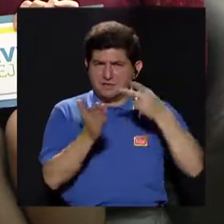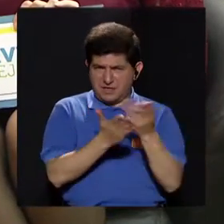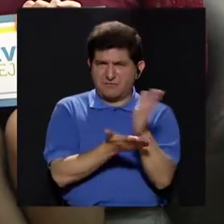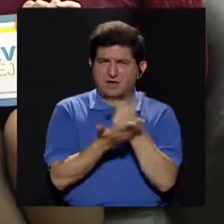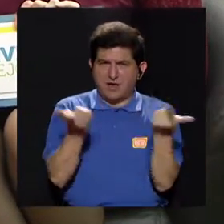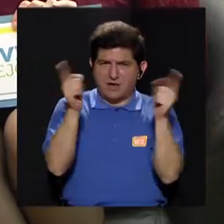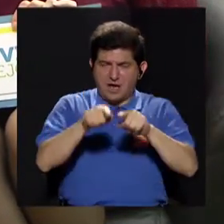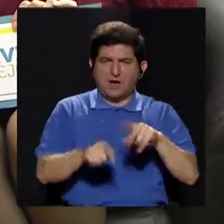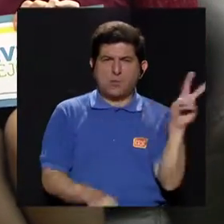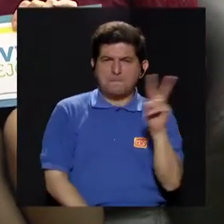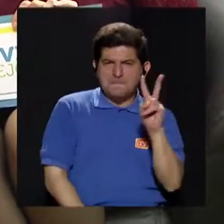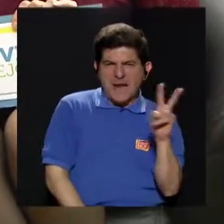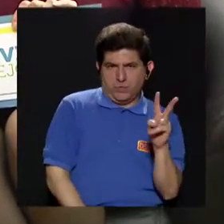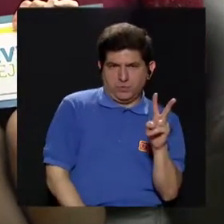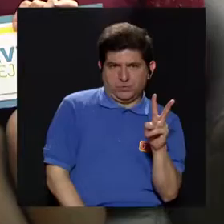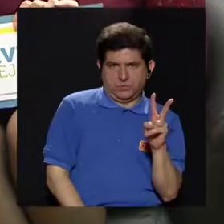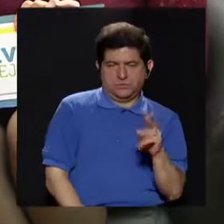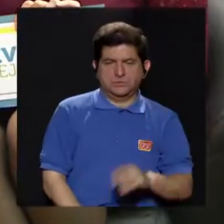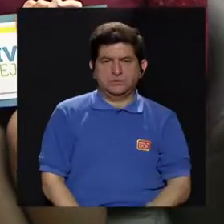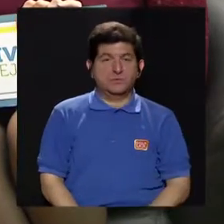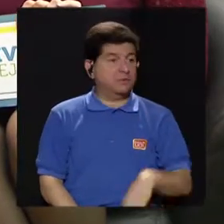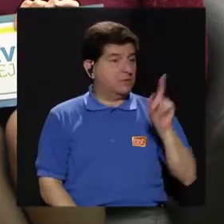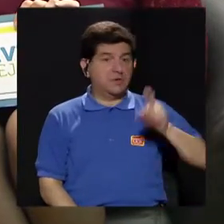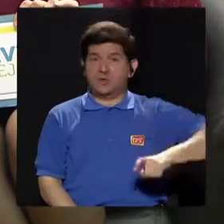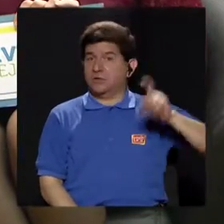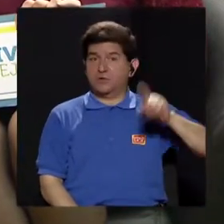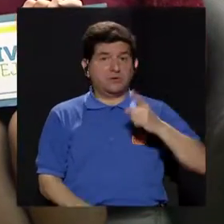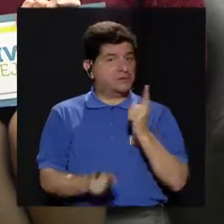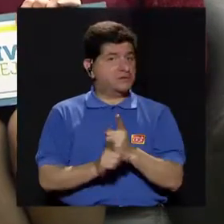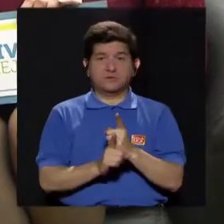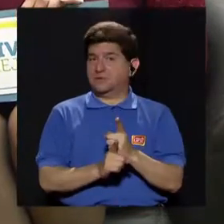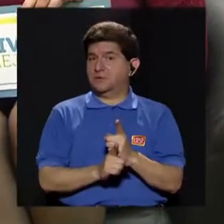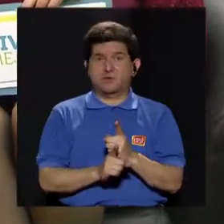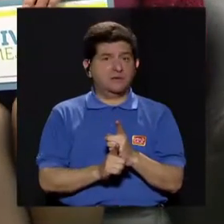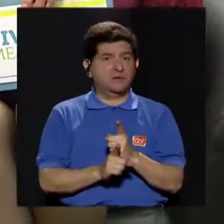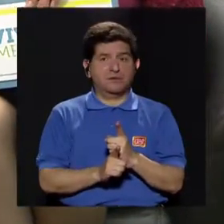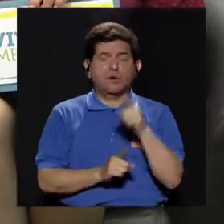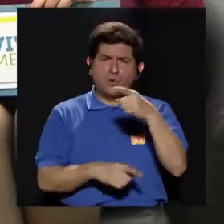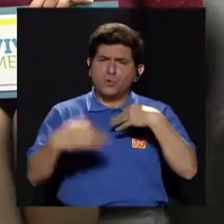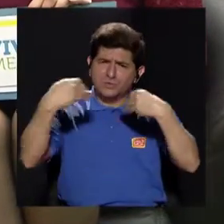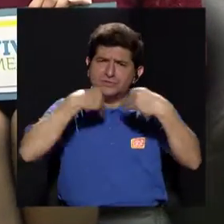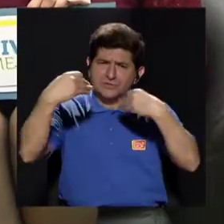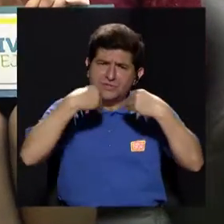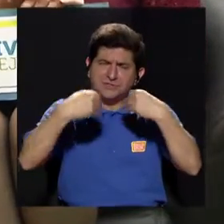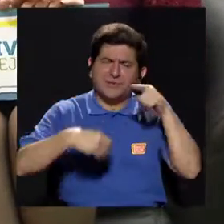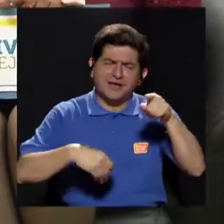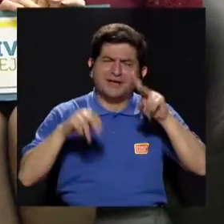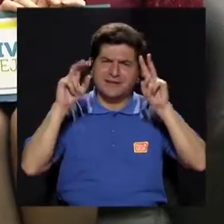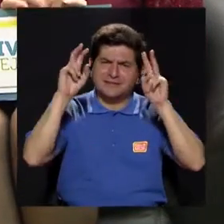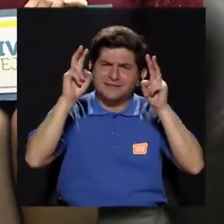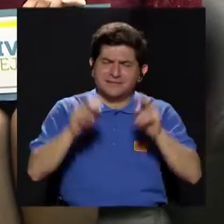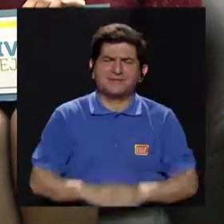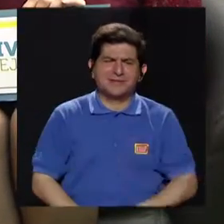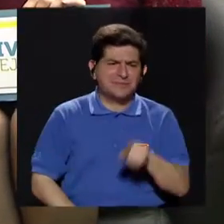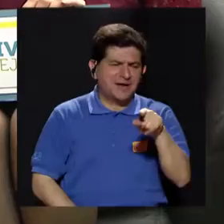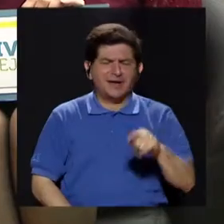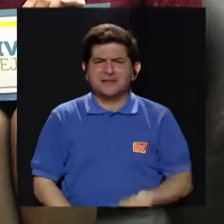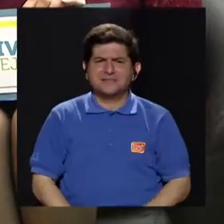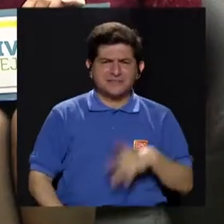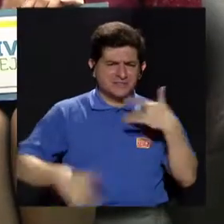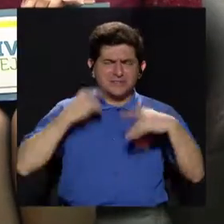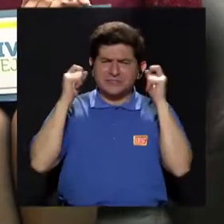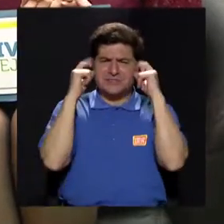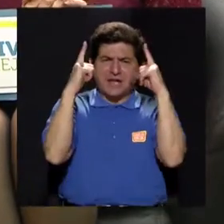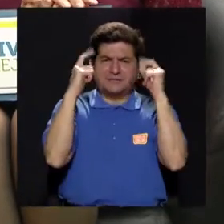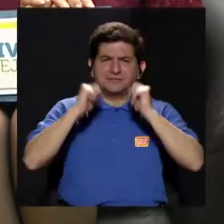que hay algo, es un virus, inmediatamente, y no necesariamente es así, doctora. Y yo quiero que usted nos explique sobre estas señales